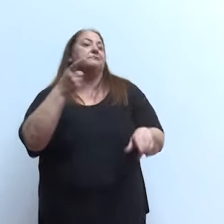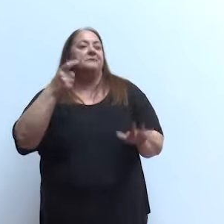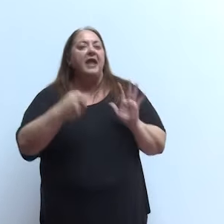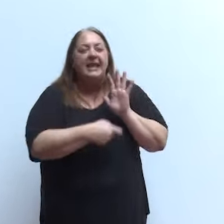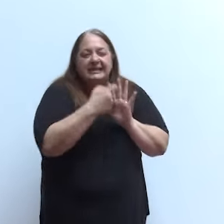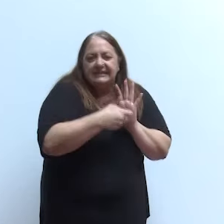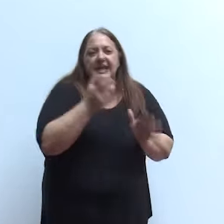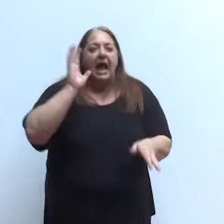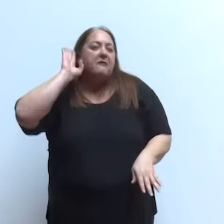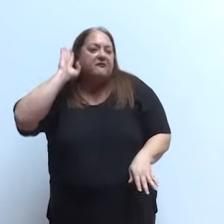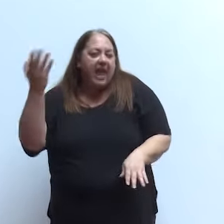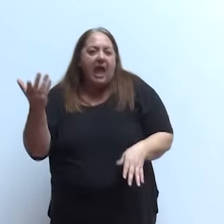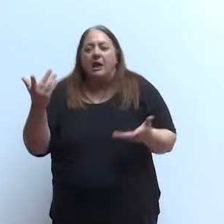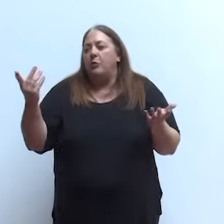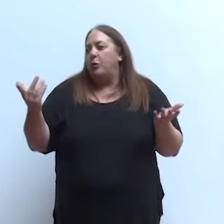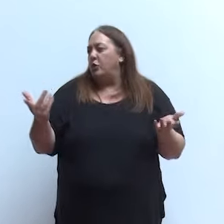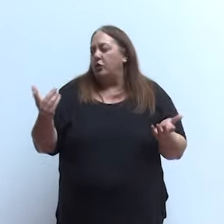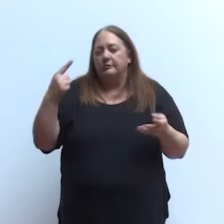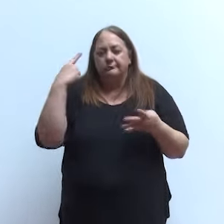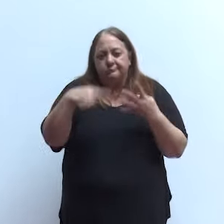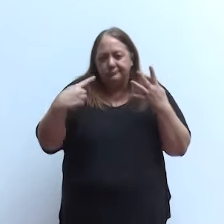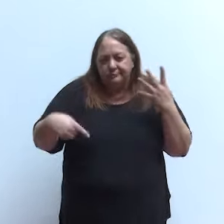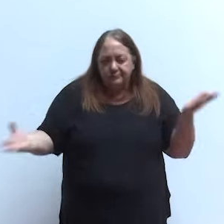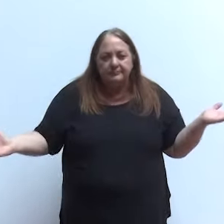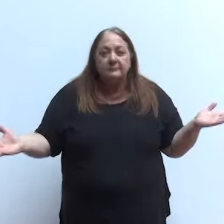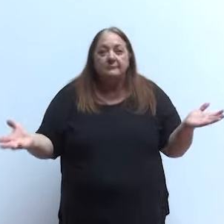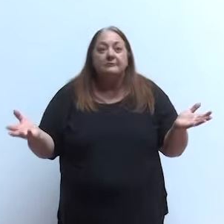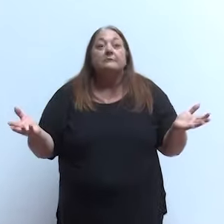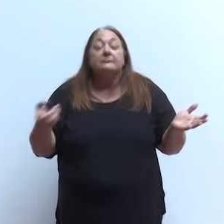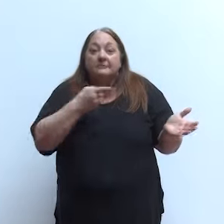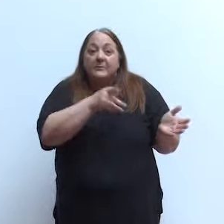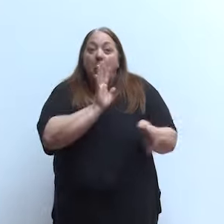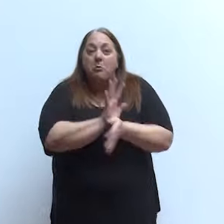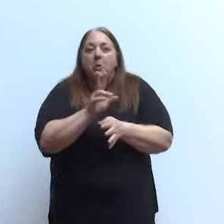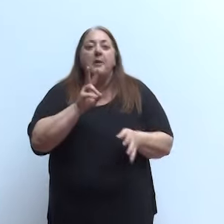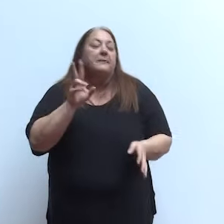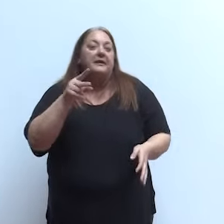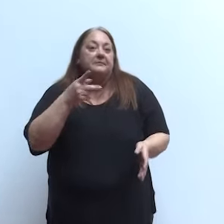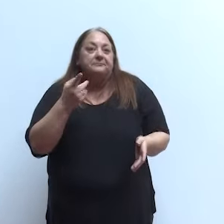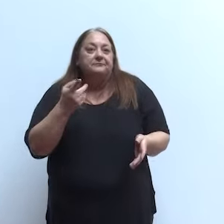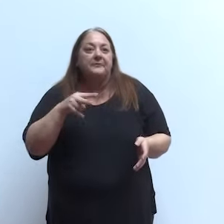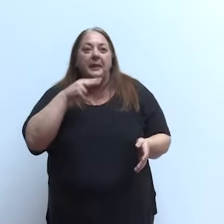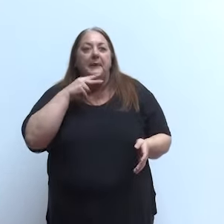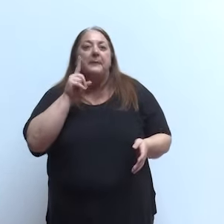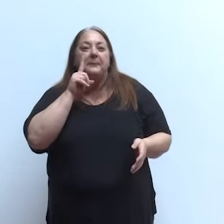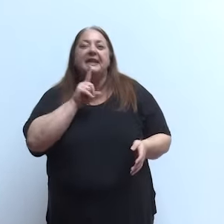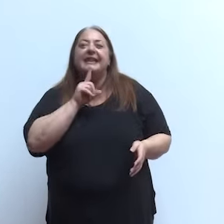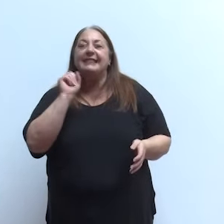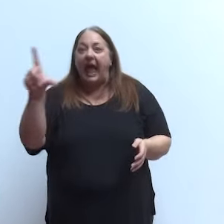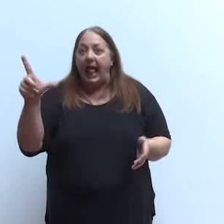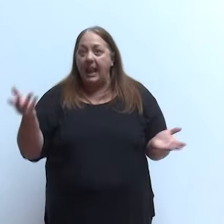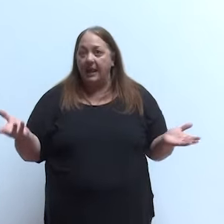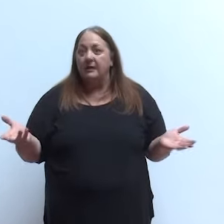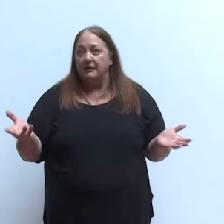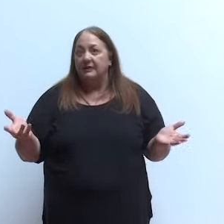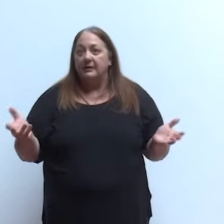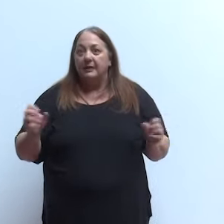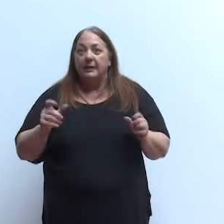anda con un libro bajo el brazo no O sea el vitalismo eh Me parece que